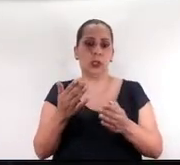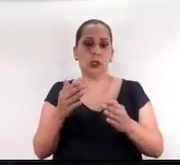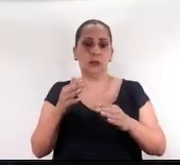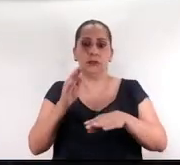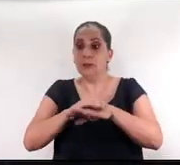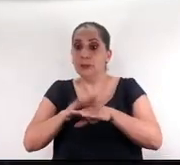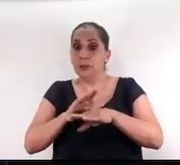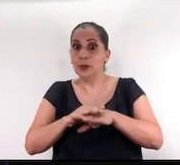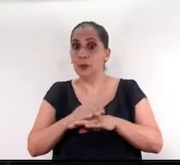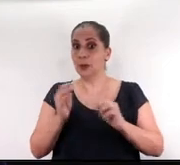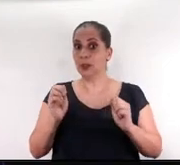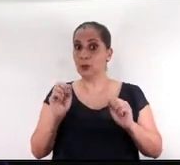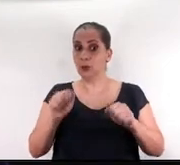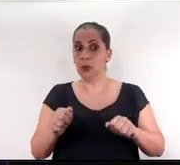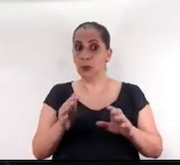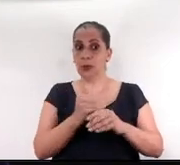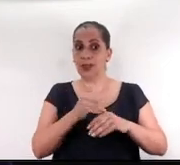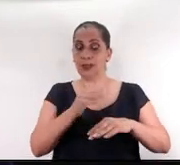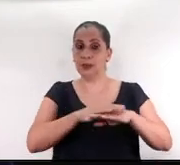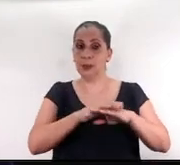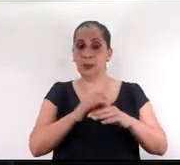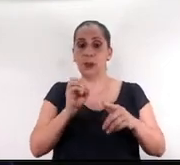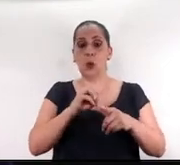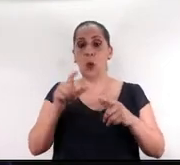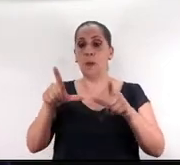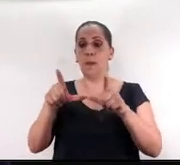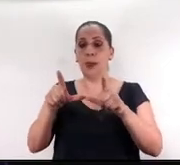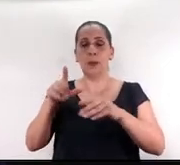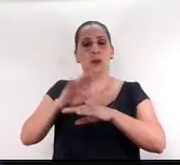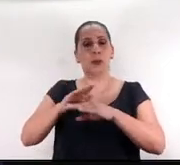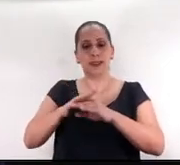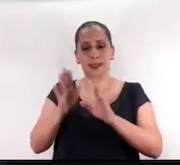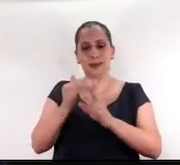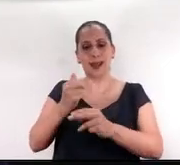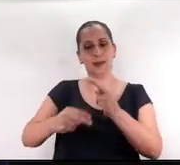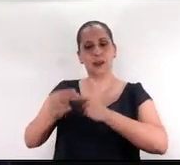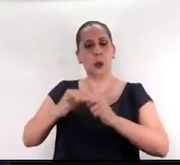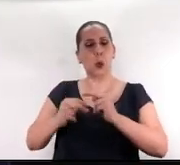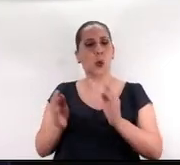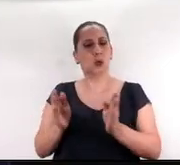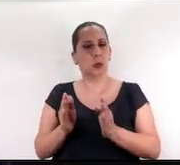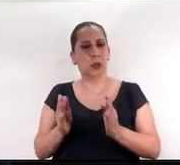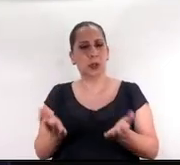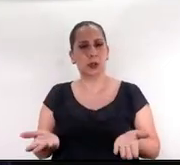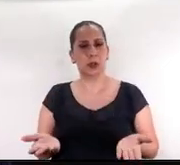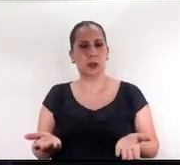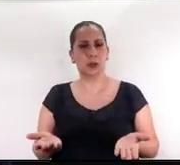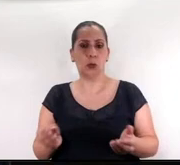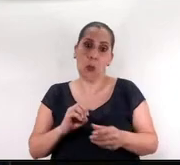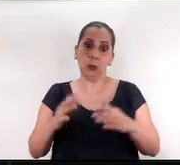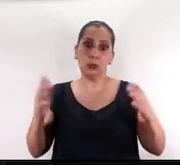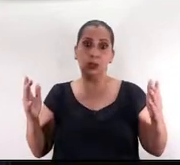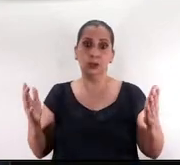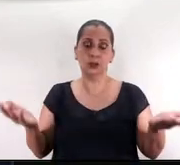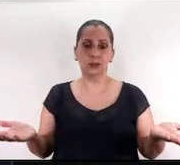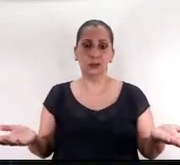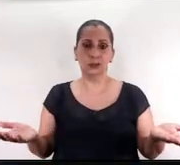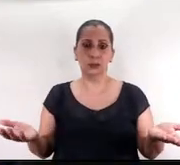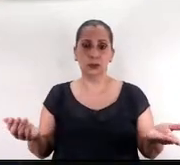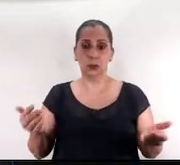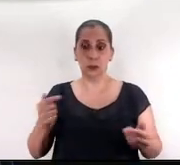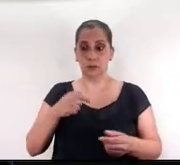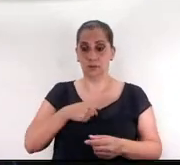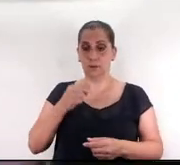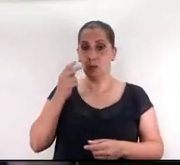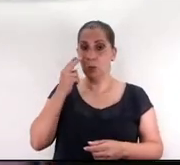permiso, o una patente para desarrollar un pequeño negocio o un negocio relativamente grande. Eso, cuando uno